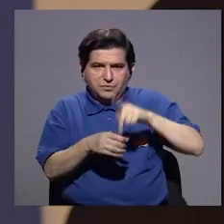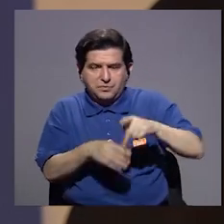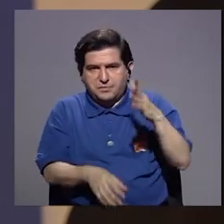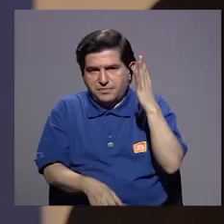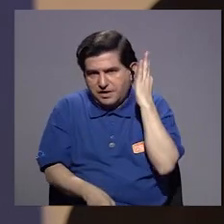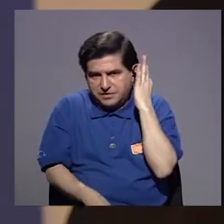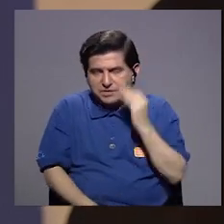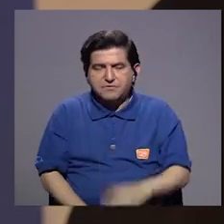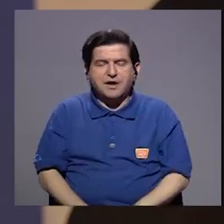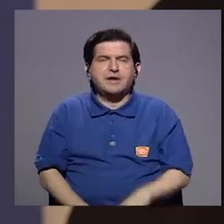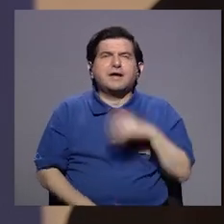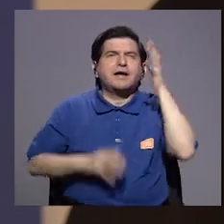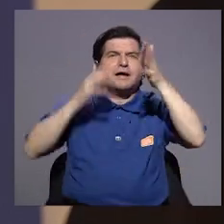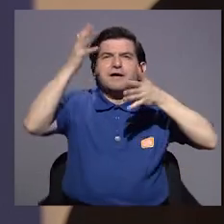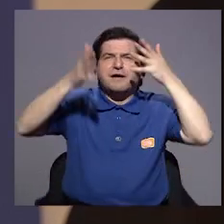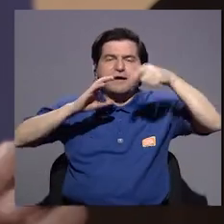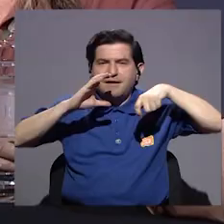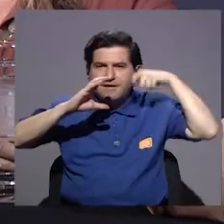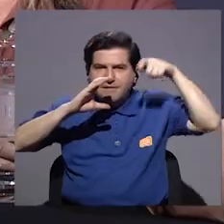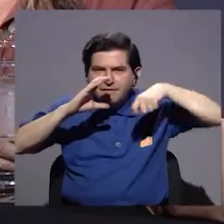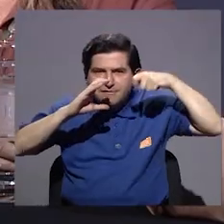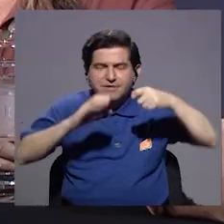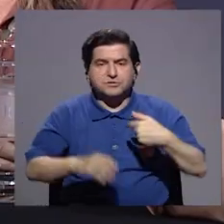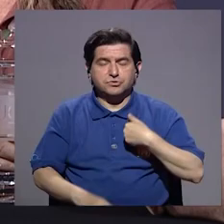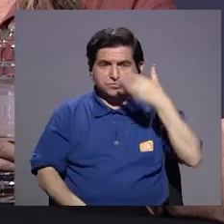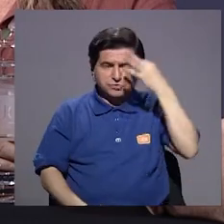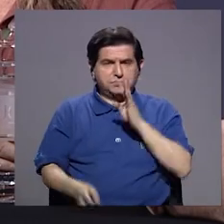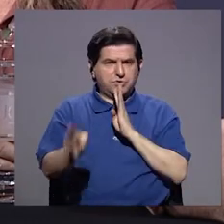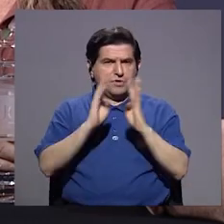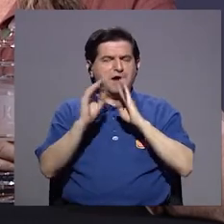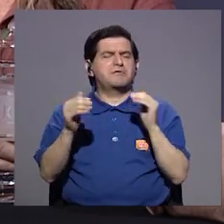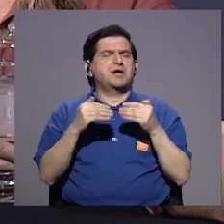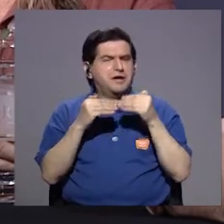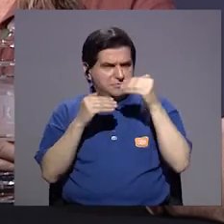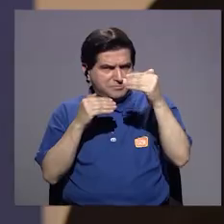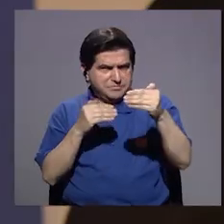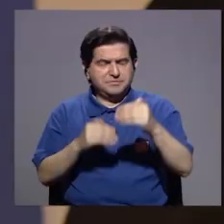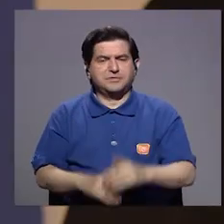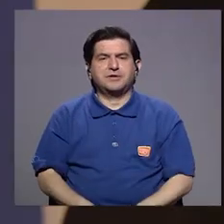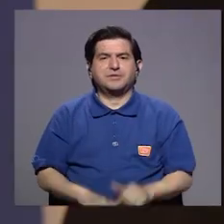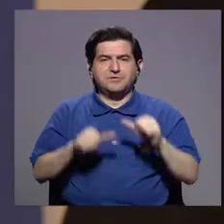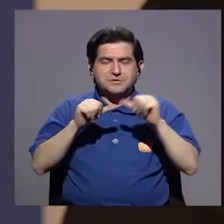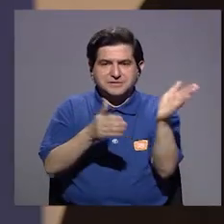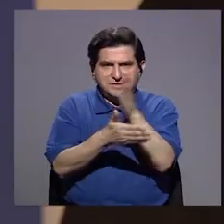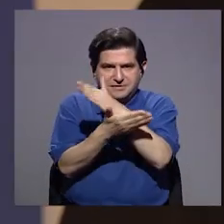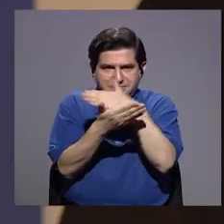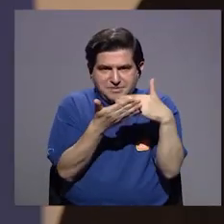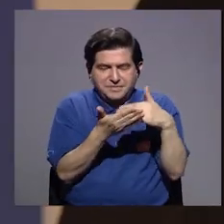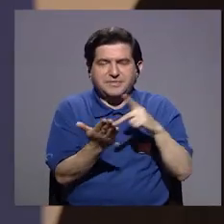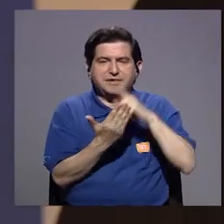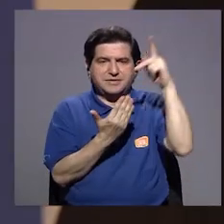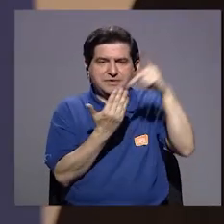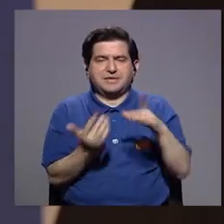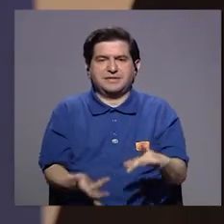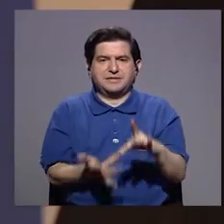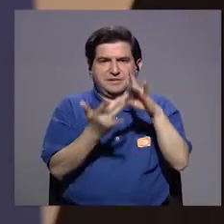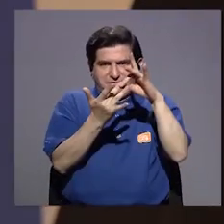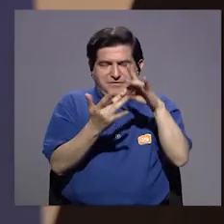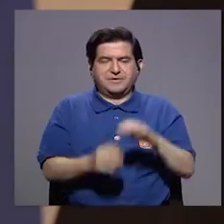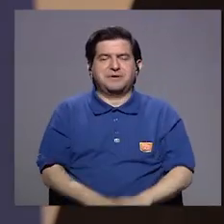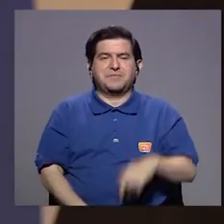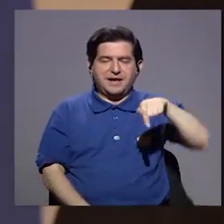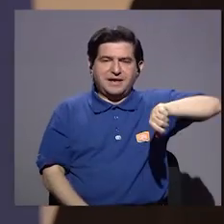las mujeres en la creación cinematográfica. Creo que podemos hablar todavía un poquito más de eso en el siguiente bloque de este programa